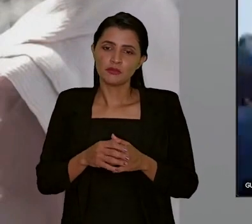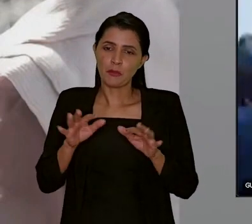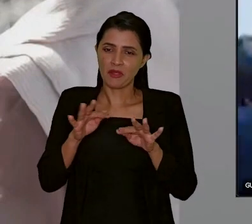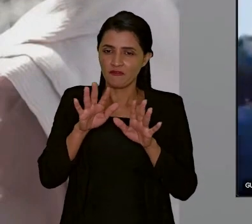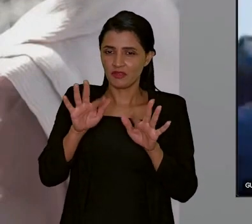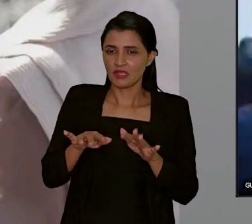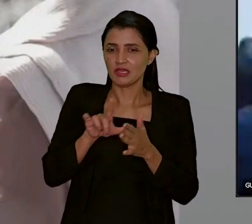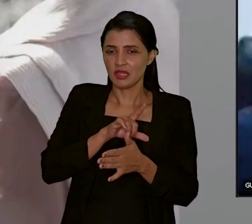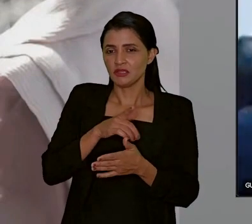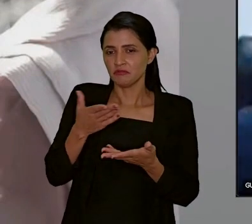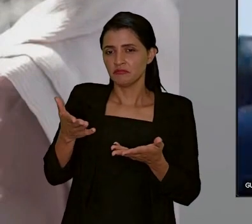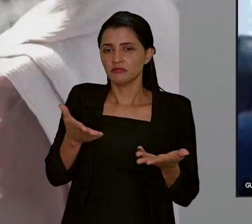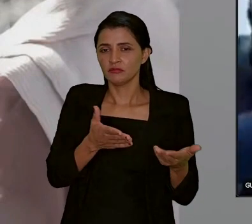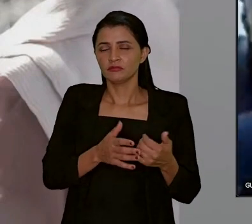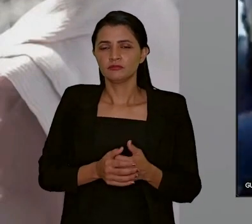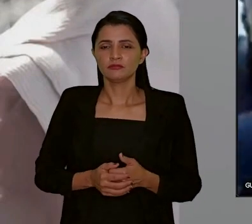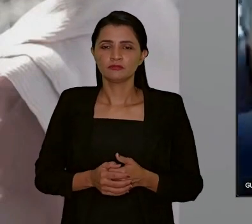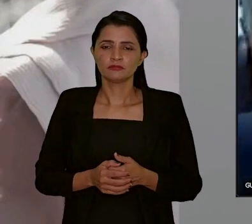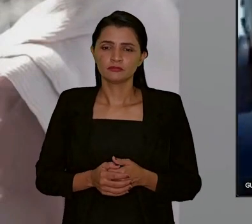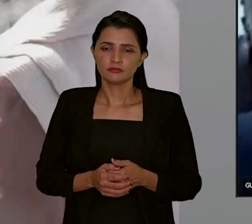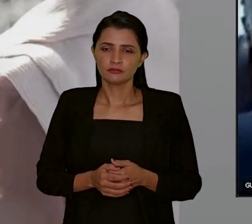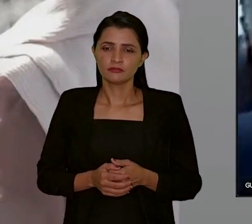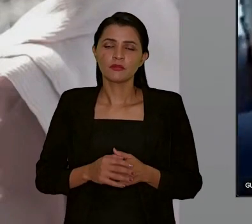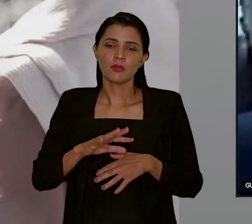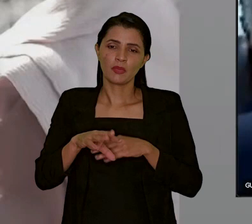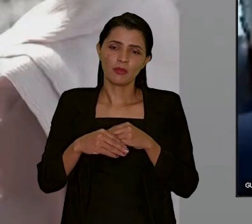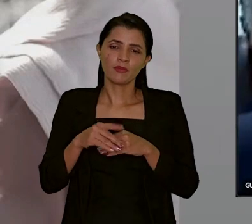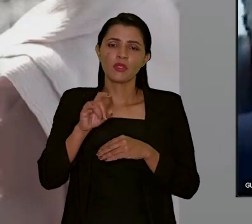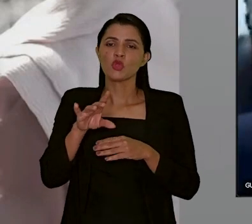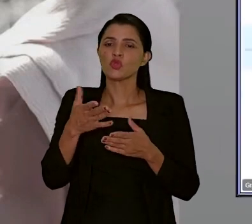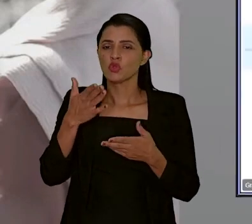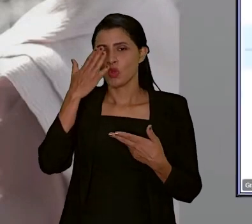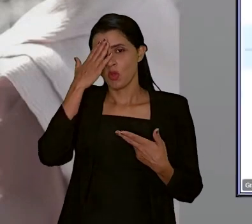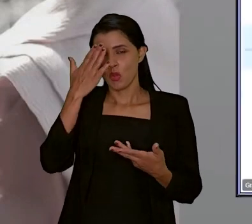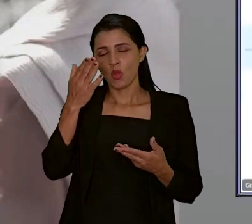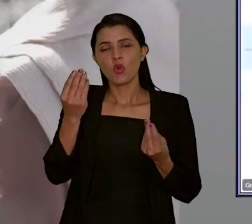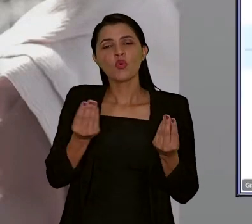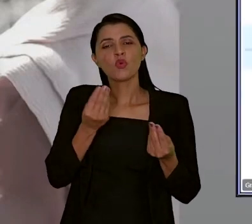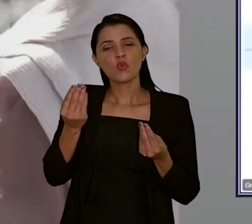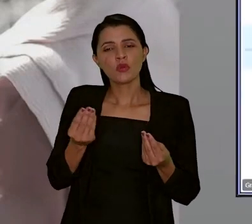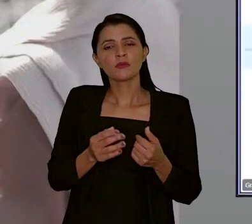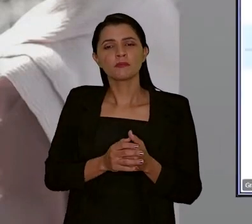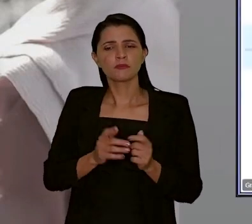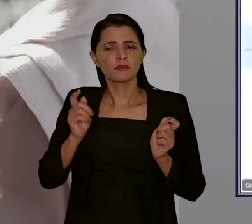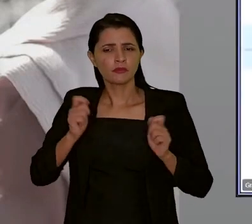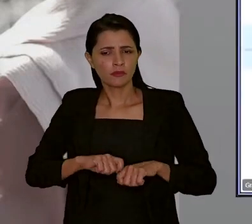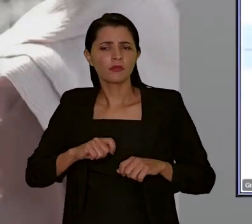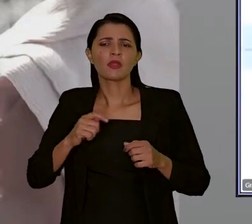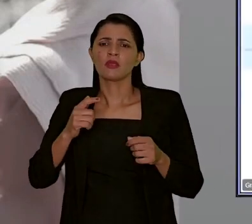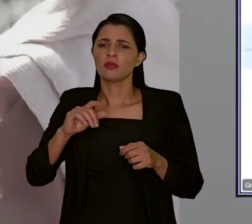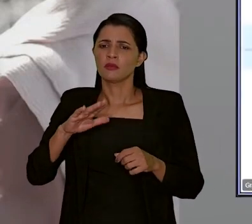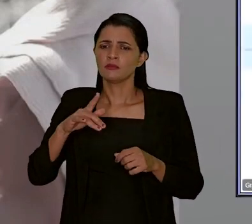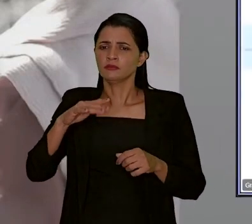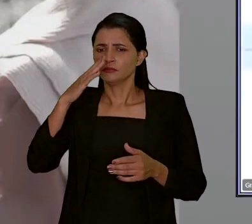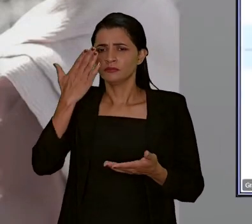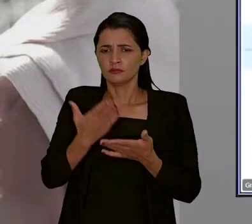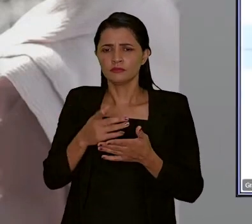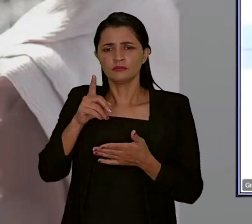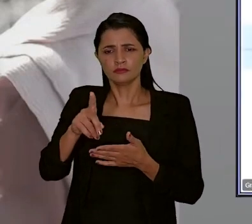não. Simplemente quería aclarar que coincido plenamente en que el juez de la